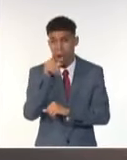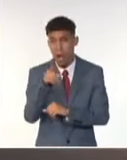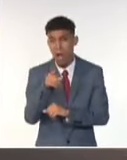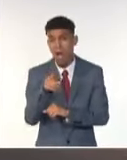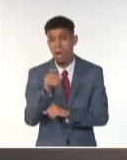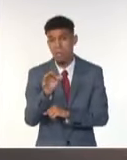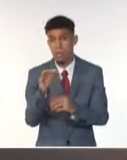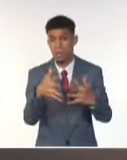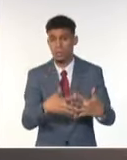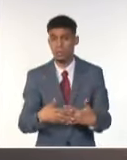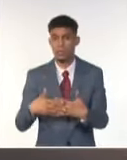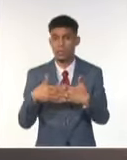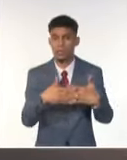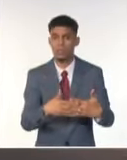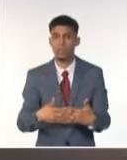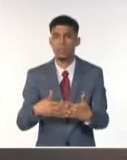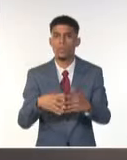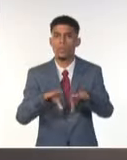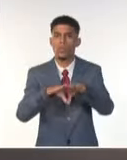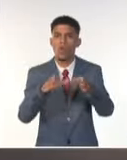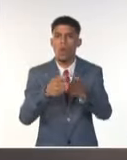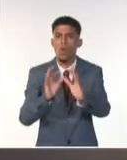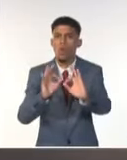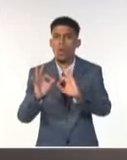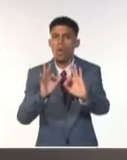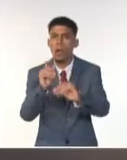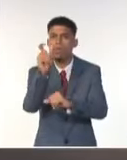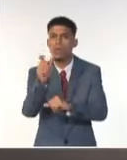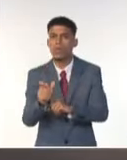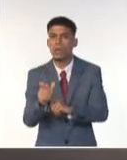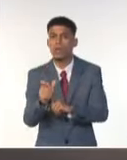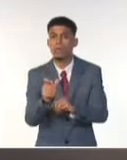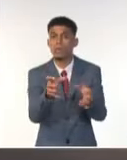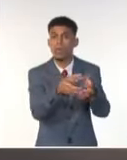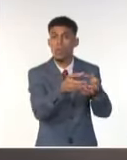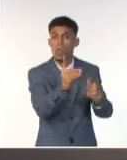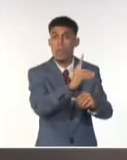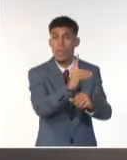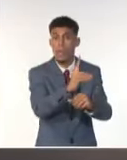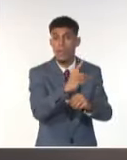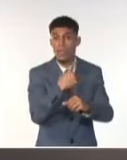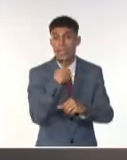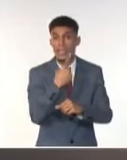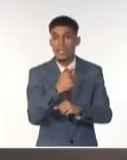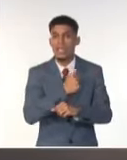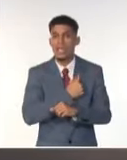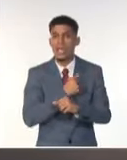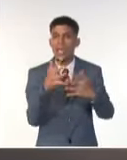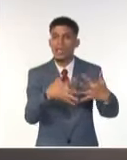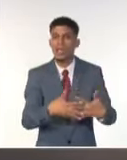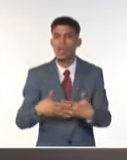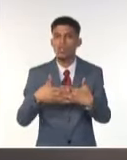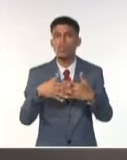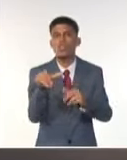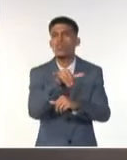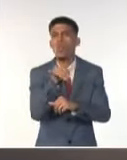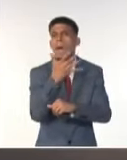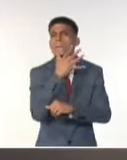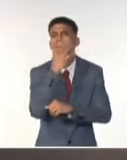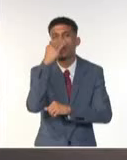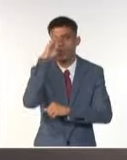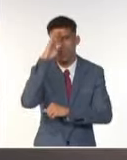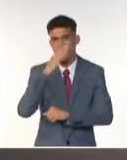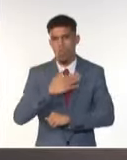Está cortejando a los emigrados cuando dice que los demócratas quieren convertir a Estados Unidos en una Cuba comunista o